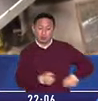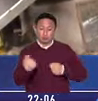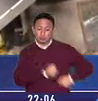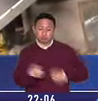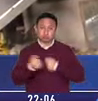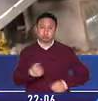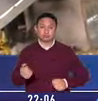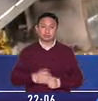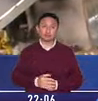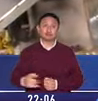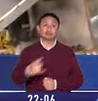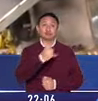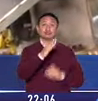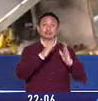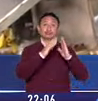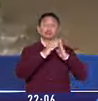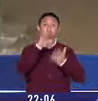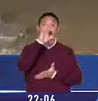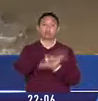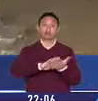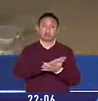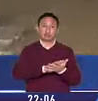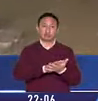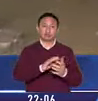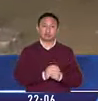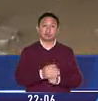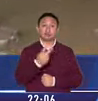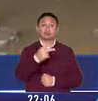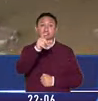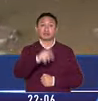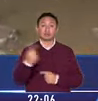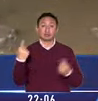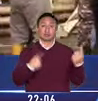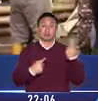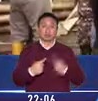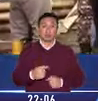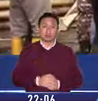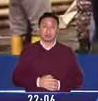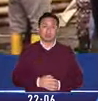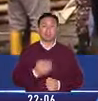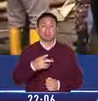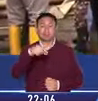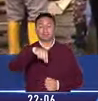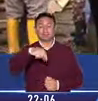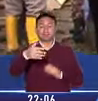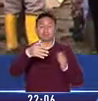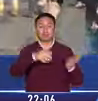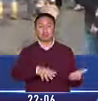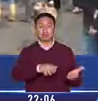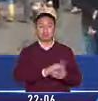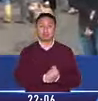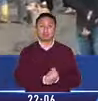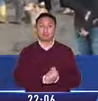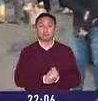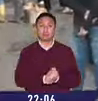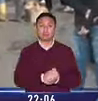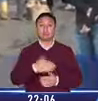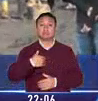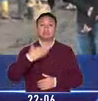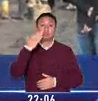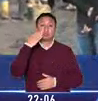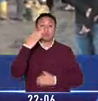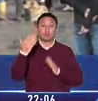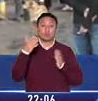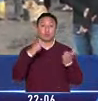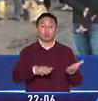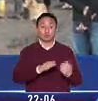aluvión destruyó una vivienda, dejando 2 personas heridas, además de víctimas mortales. Así se ve mi mamá,